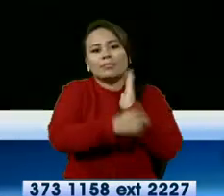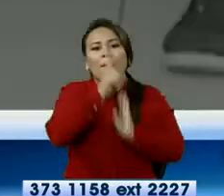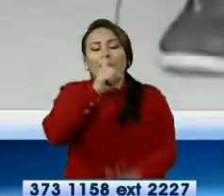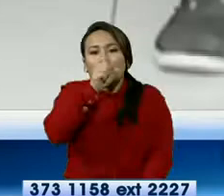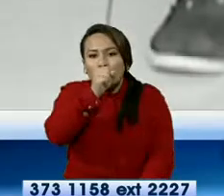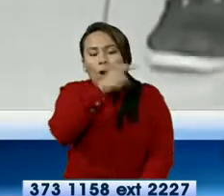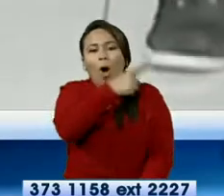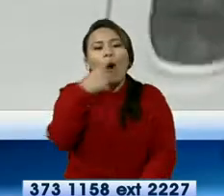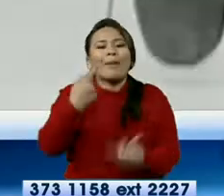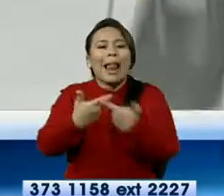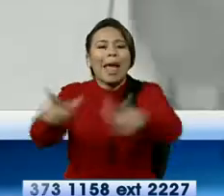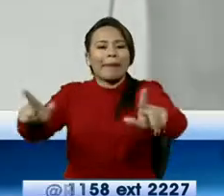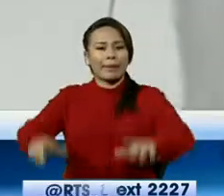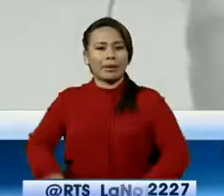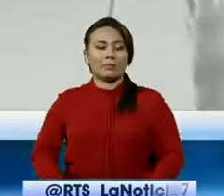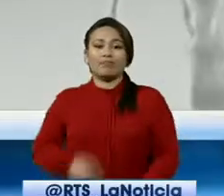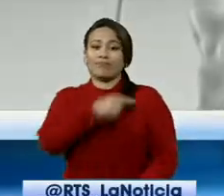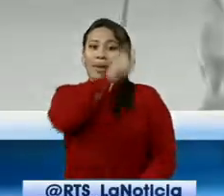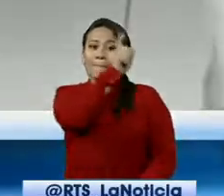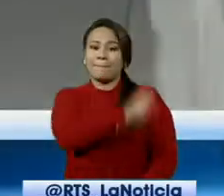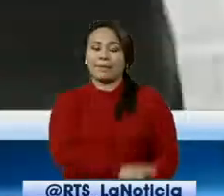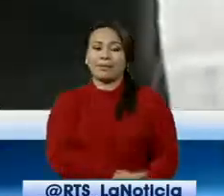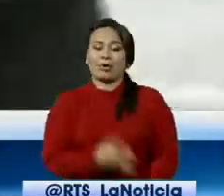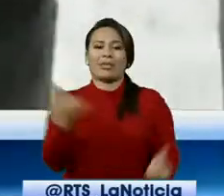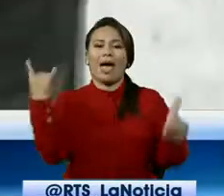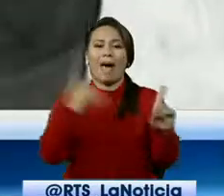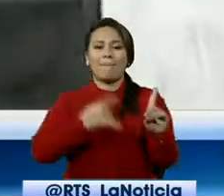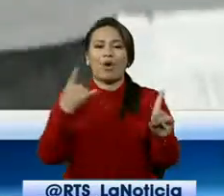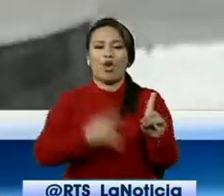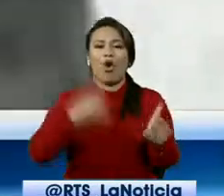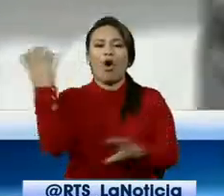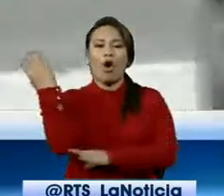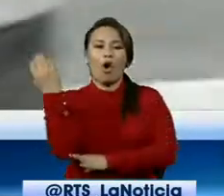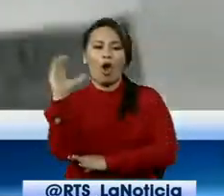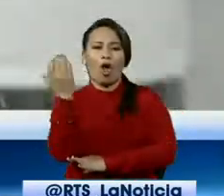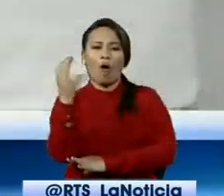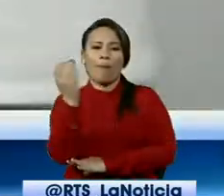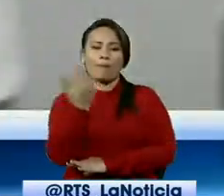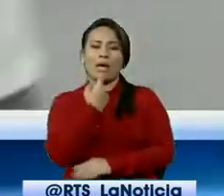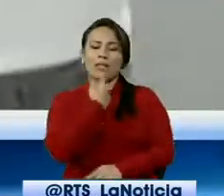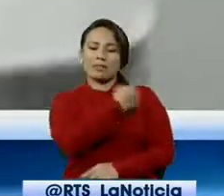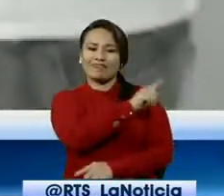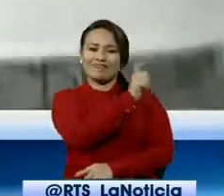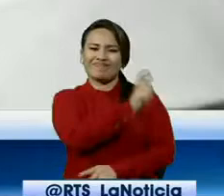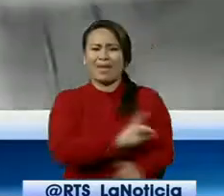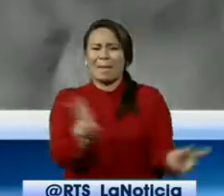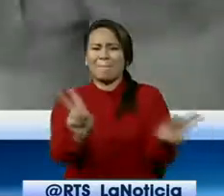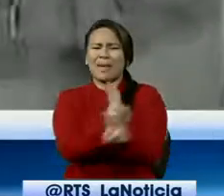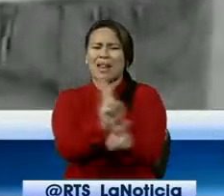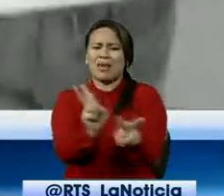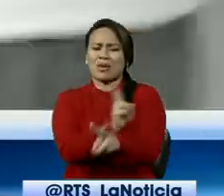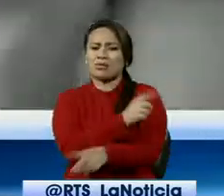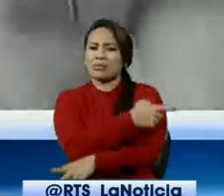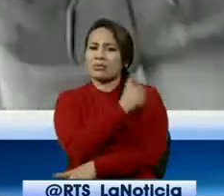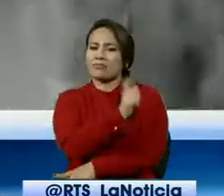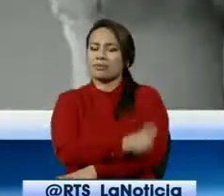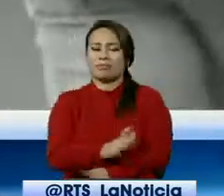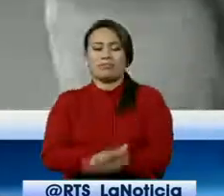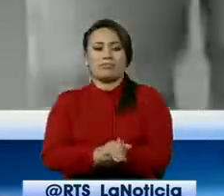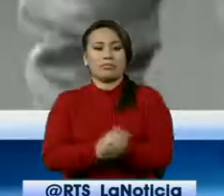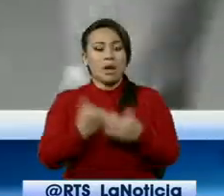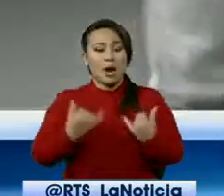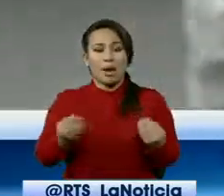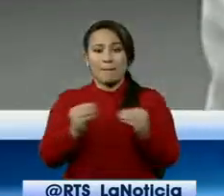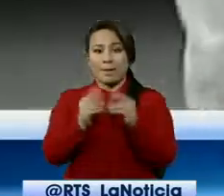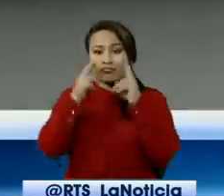Lichimbía. Alias Colombia es un ecuatoriano catalogado por los agentes investigadores como un individuo peligroso, incluso que era temido en